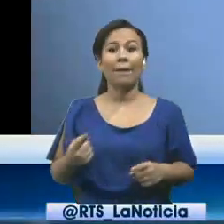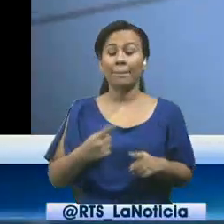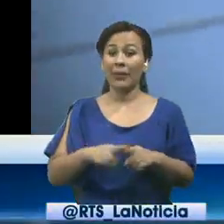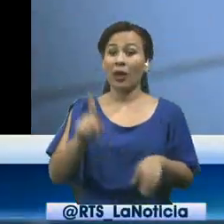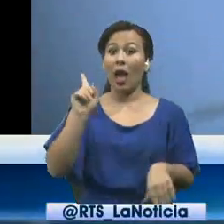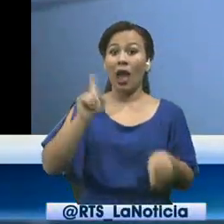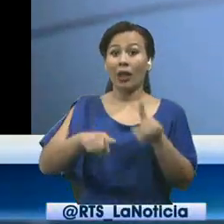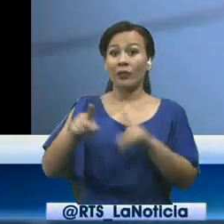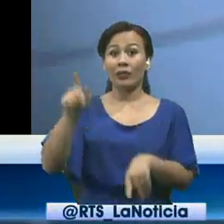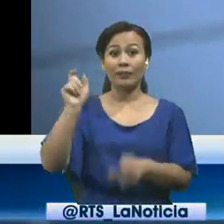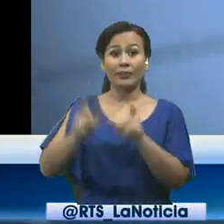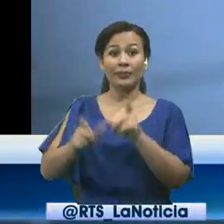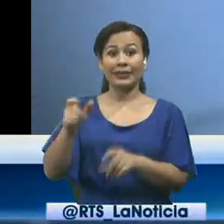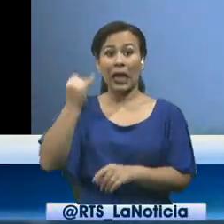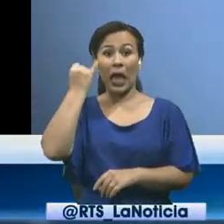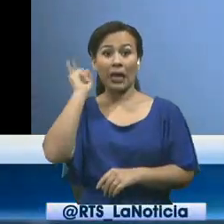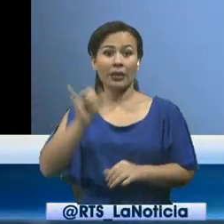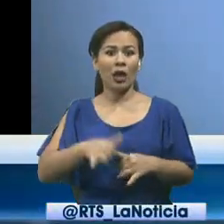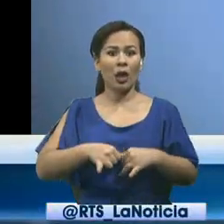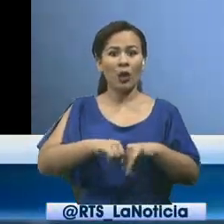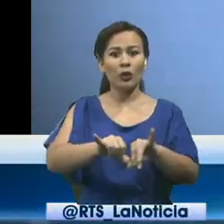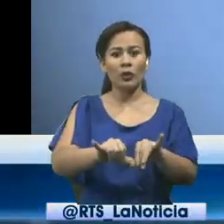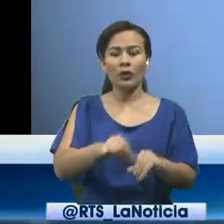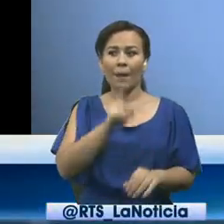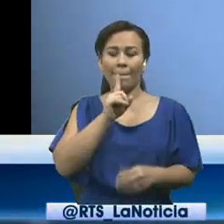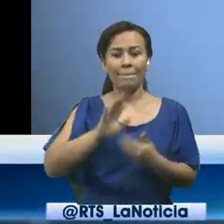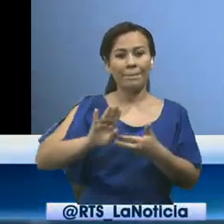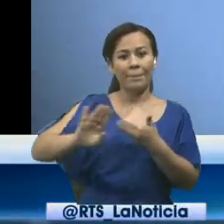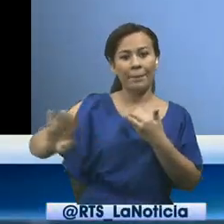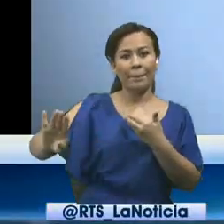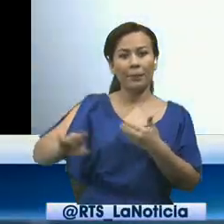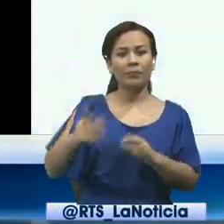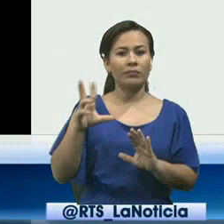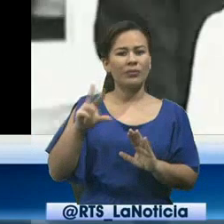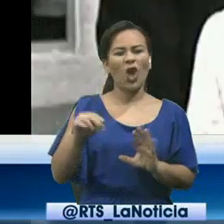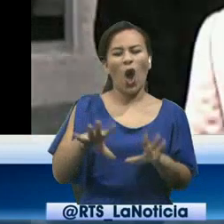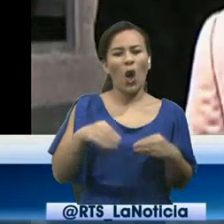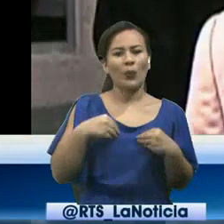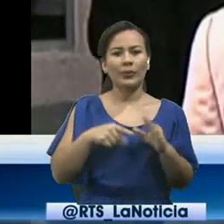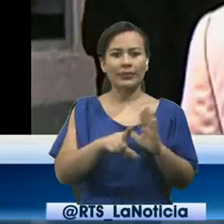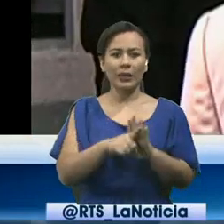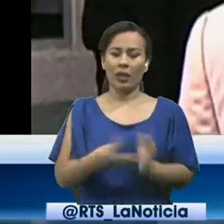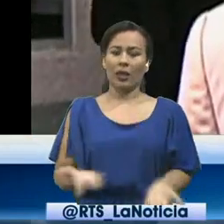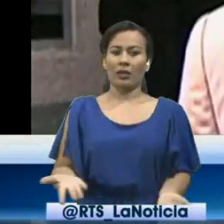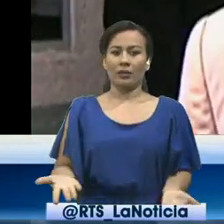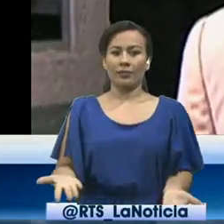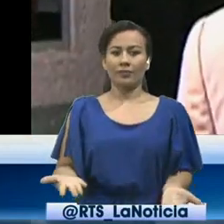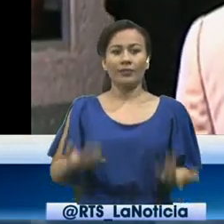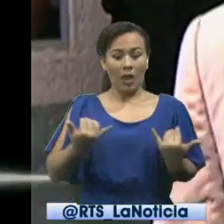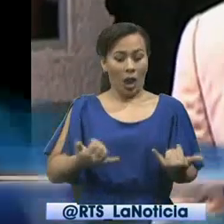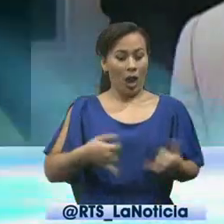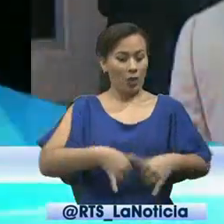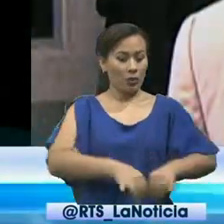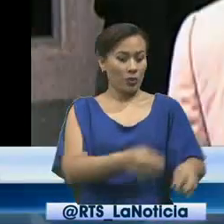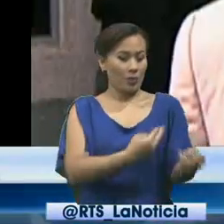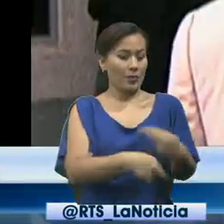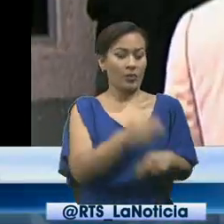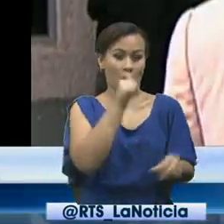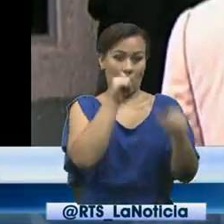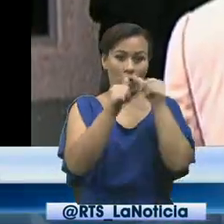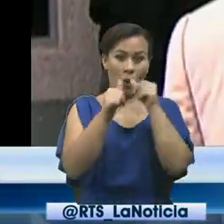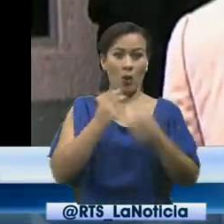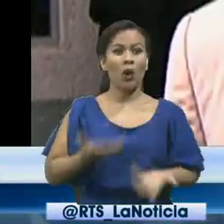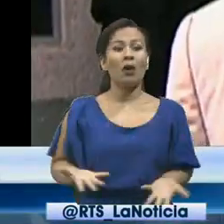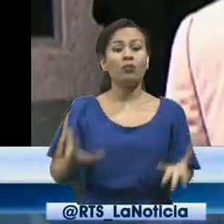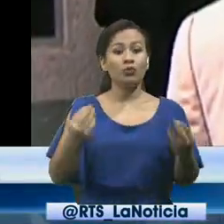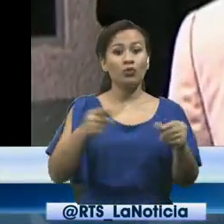quienes optan por continuar al margen de la ley. Se continúa distribuyendo y hay hasta